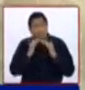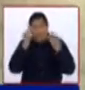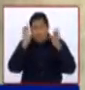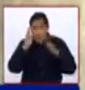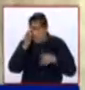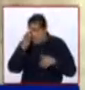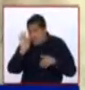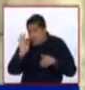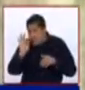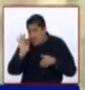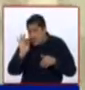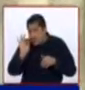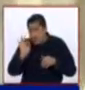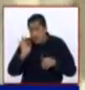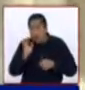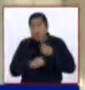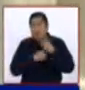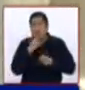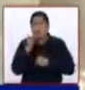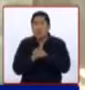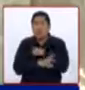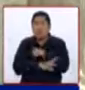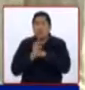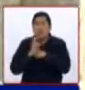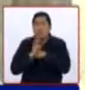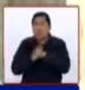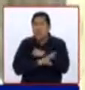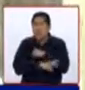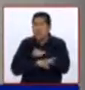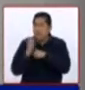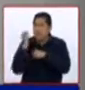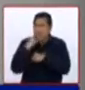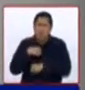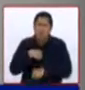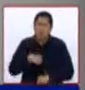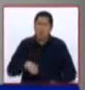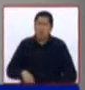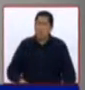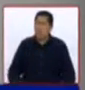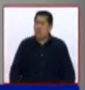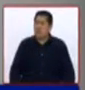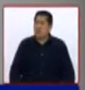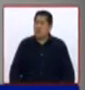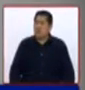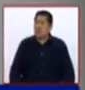que a unas cuadras de su vivienda iba a ser víctima de un robo, violento.